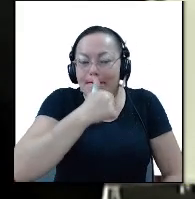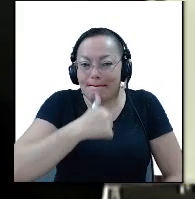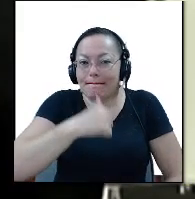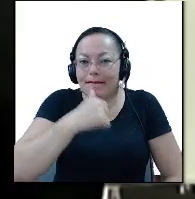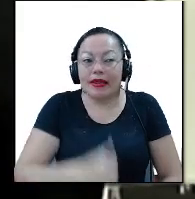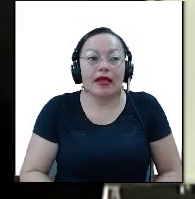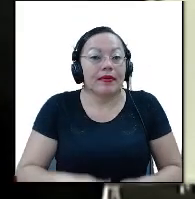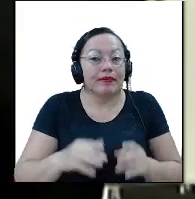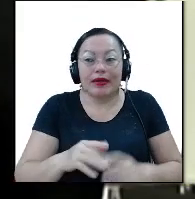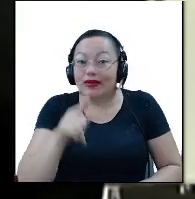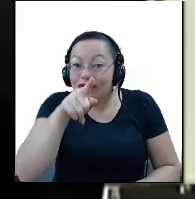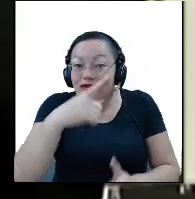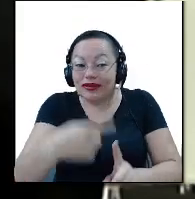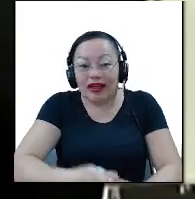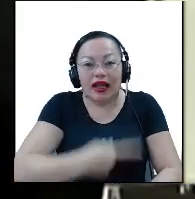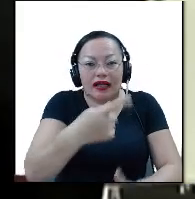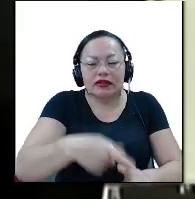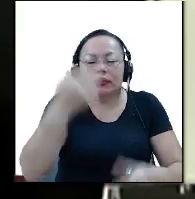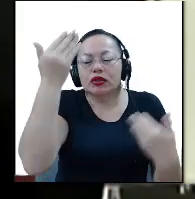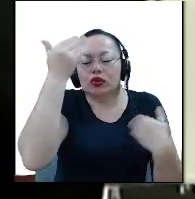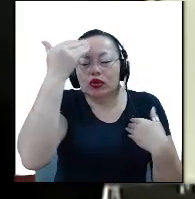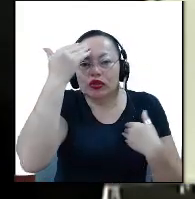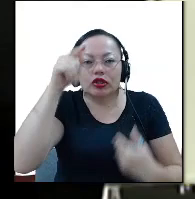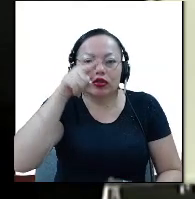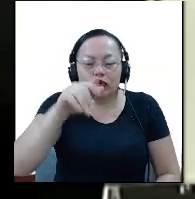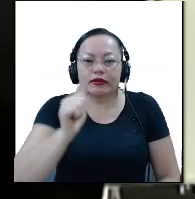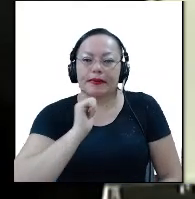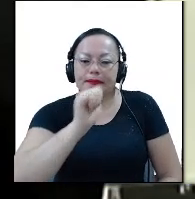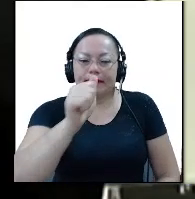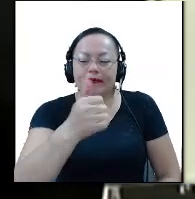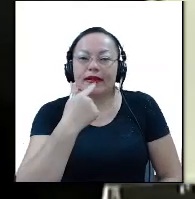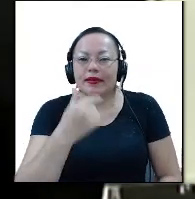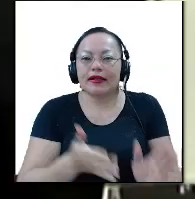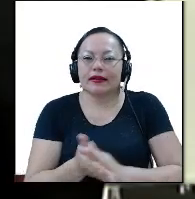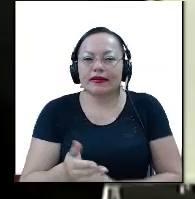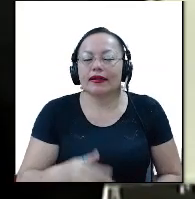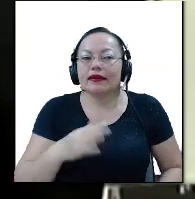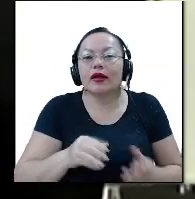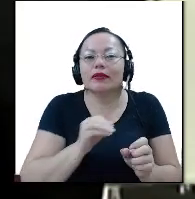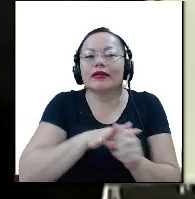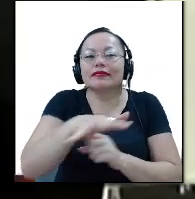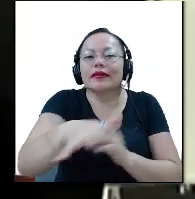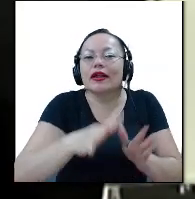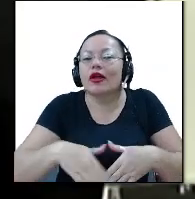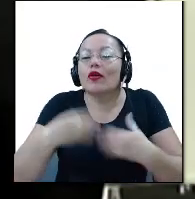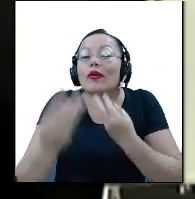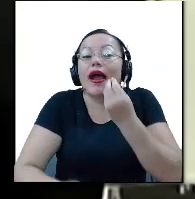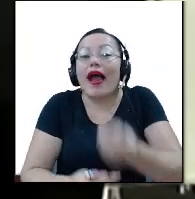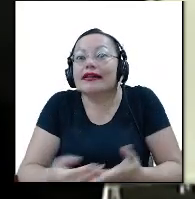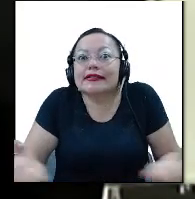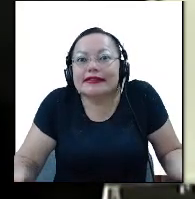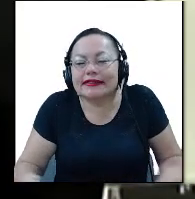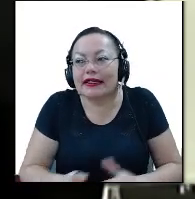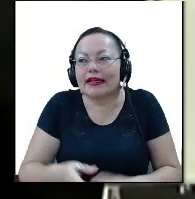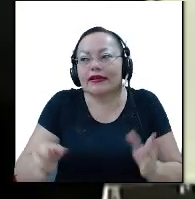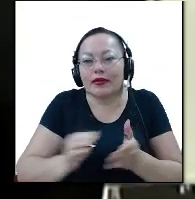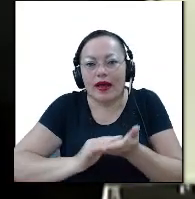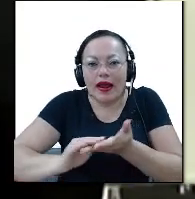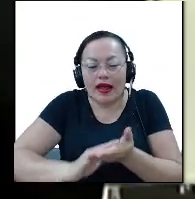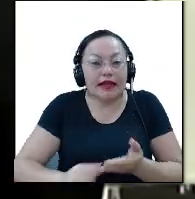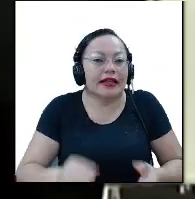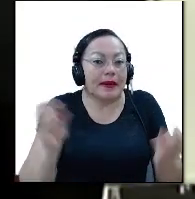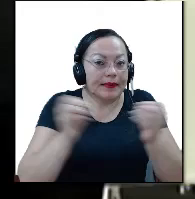no, sea consciente de sí mismo y sepa cuál es la consecuencia que debe realizar y o que le podría